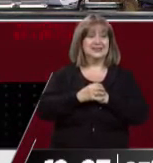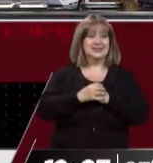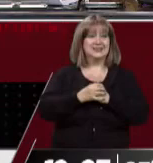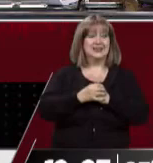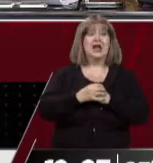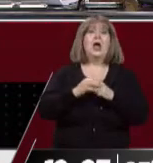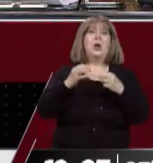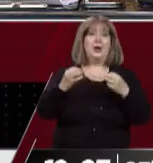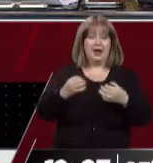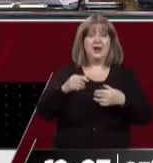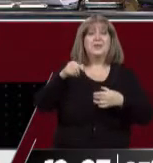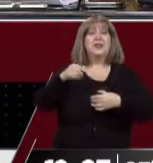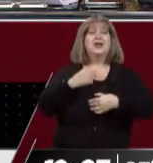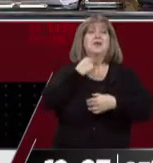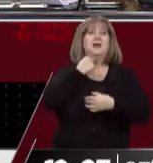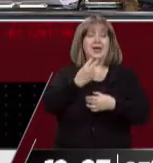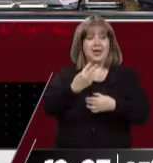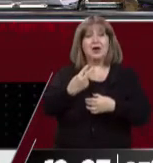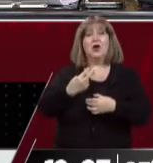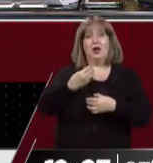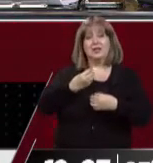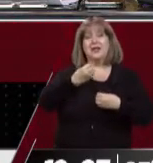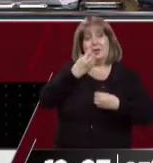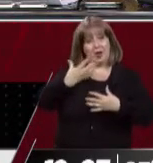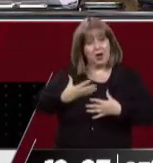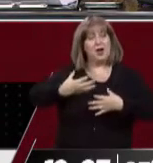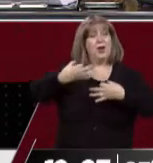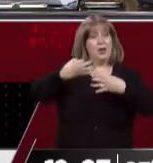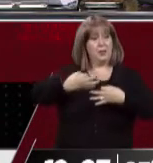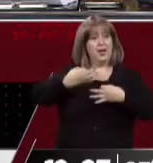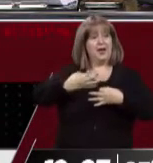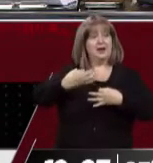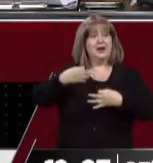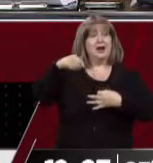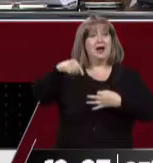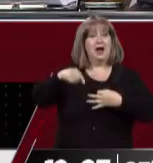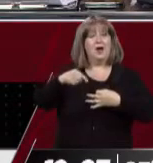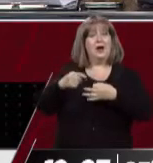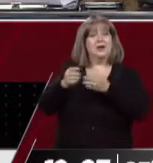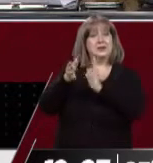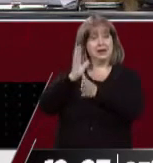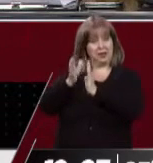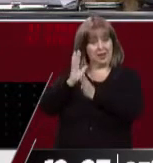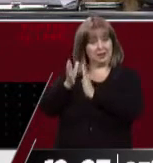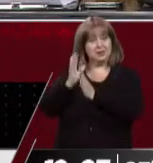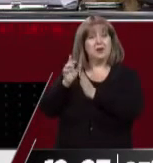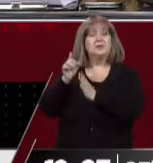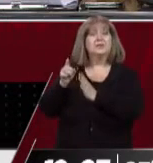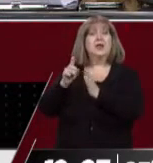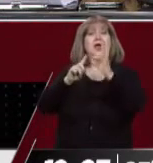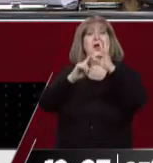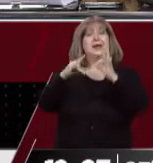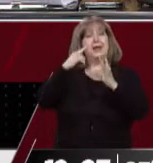Beni ahora está muy bien, gracias a Dios. Está en este momento recibiendo quimioterapia. Uh-huh. Así